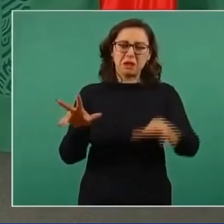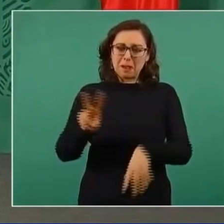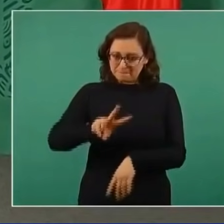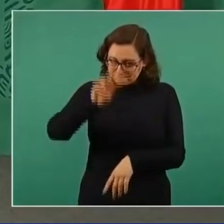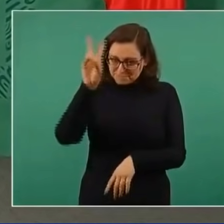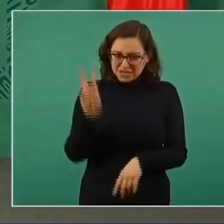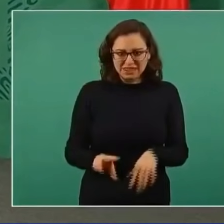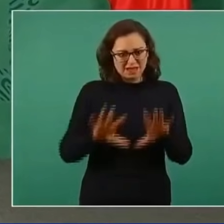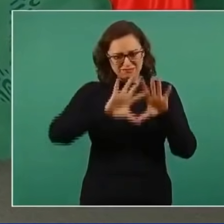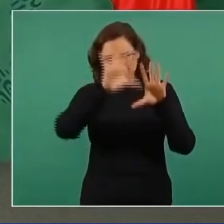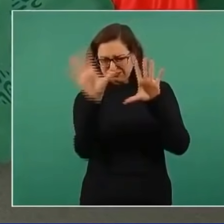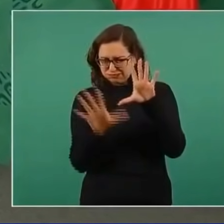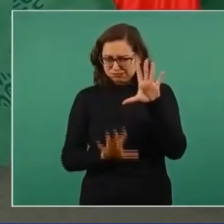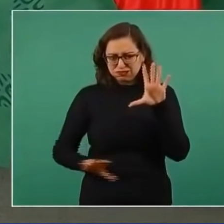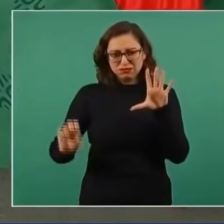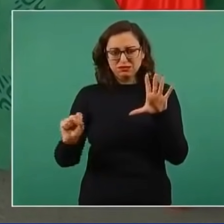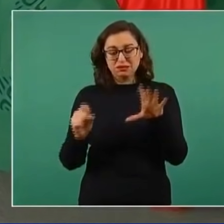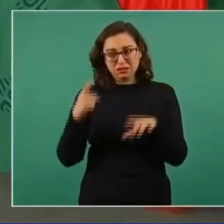de las conciencias.